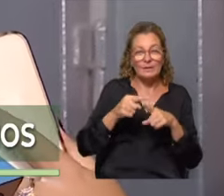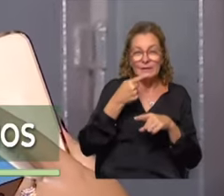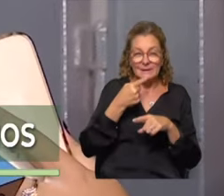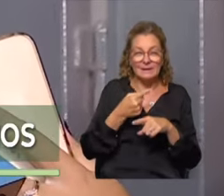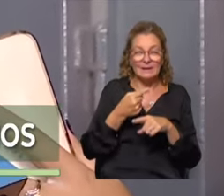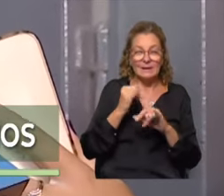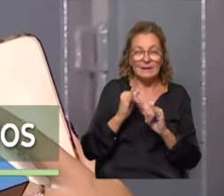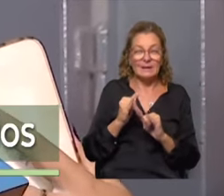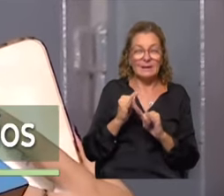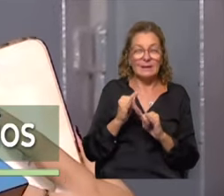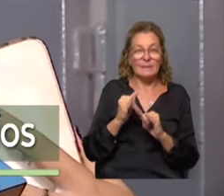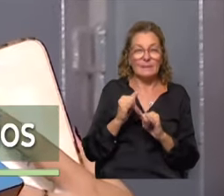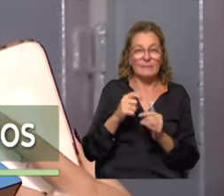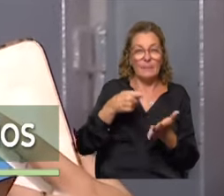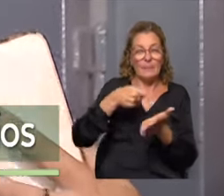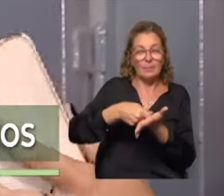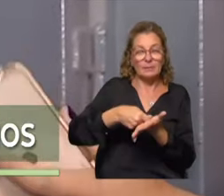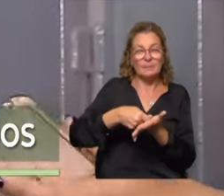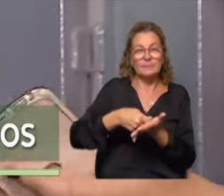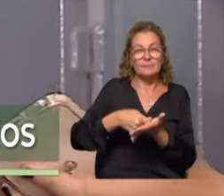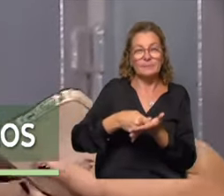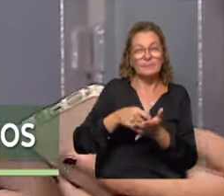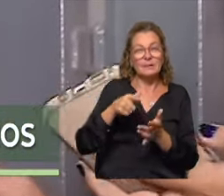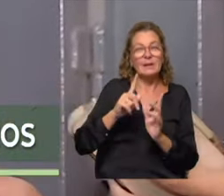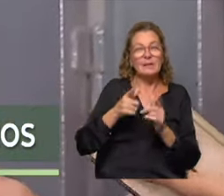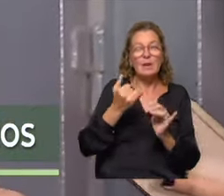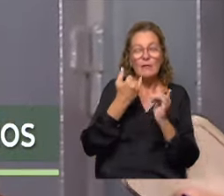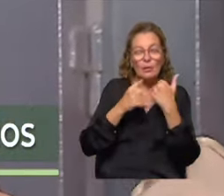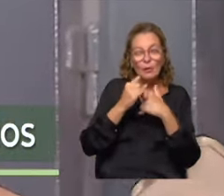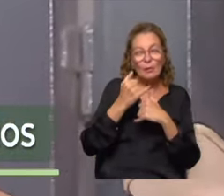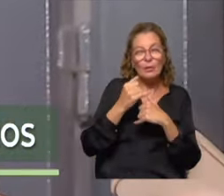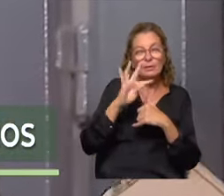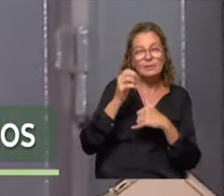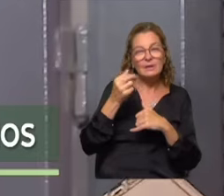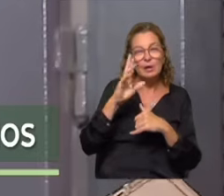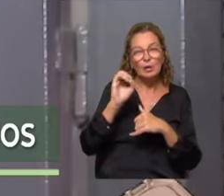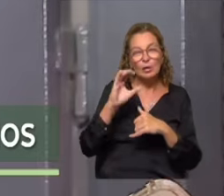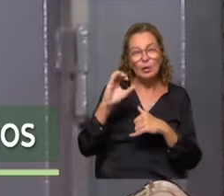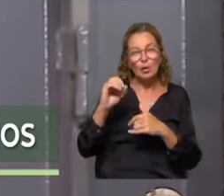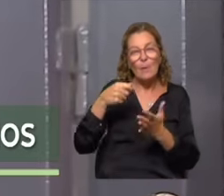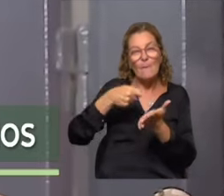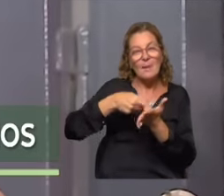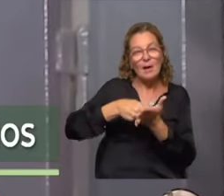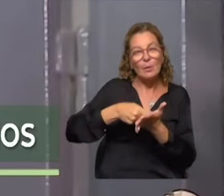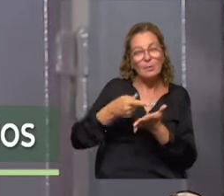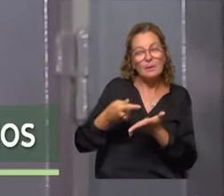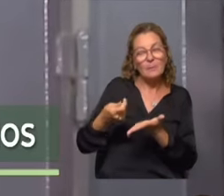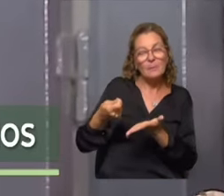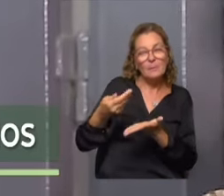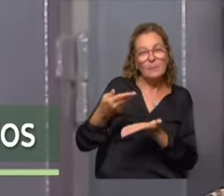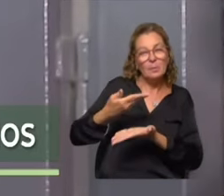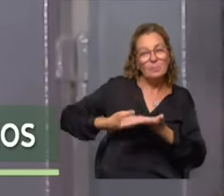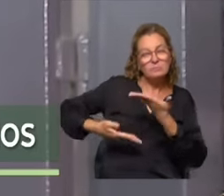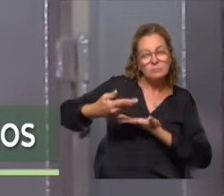obviamente esta reparación patrimonial. Se informó en su momento que Taroco había recibido un pago por esta participación en